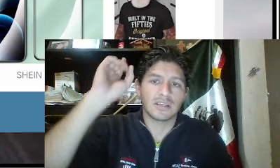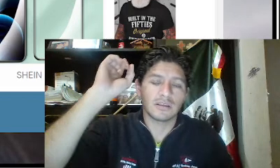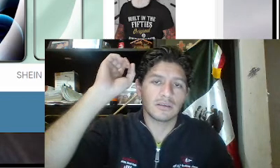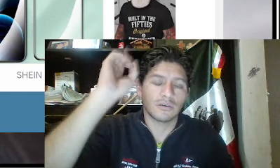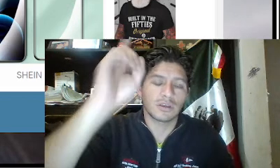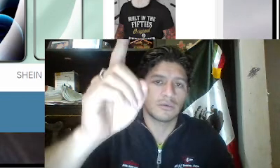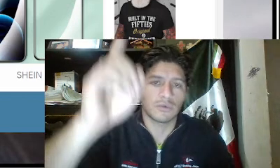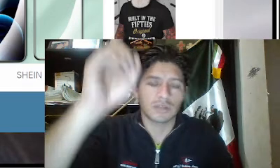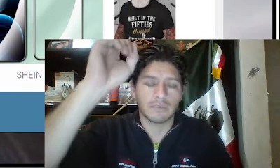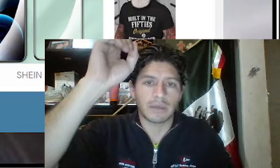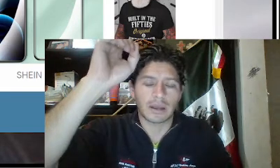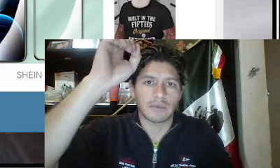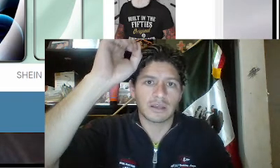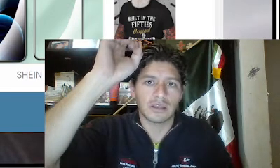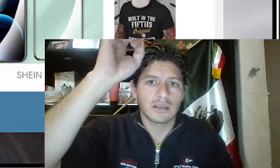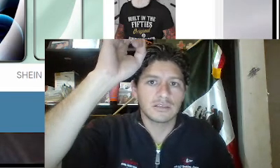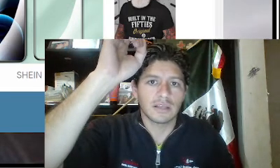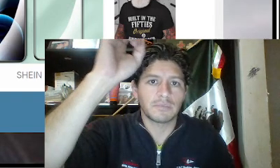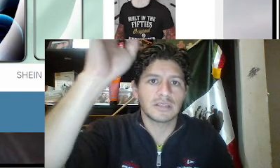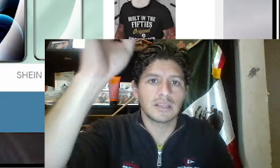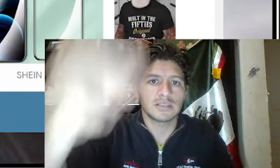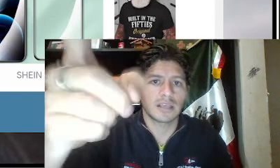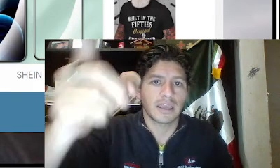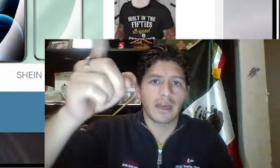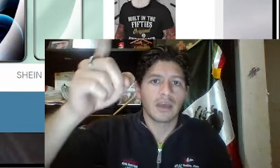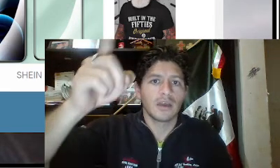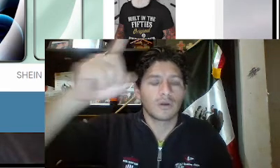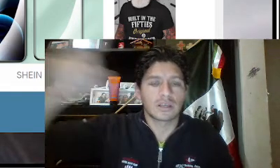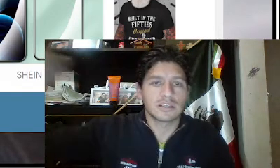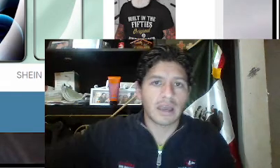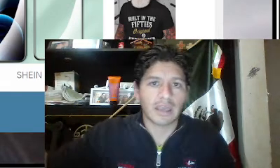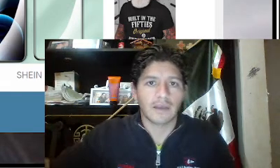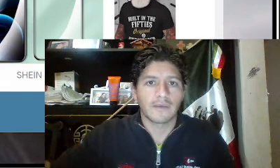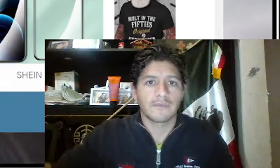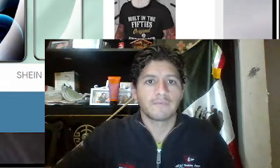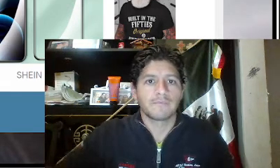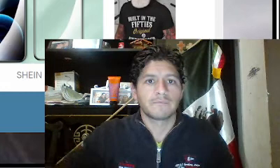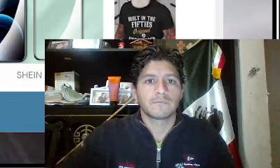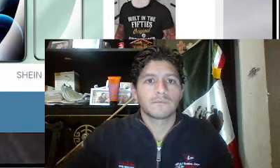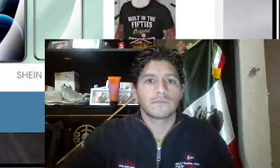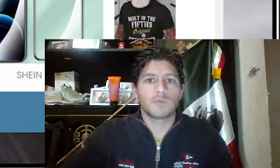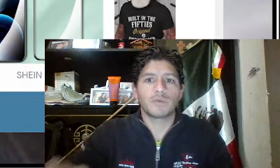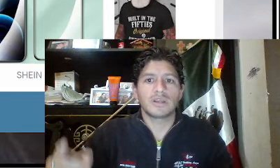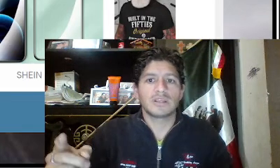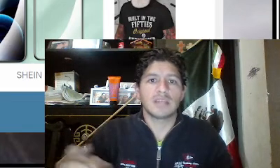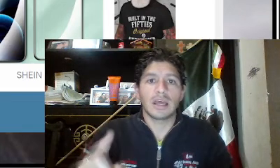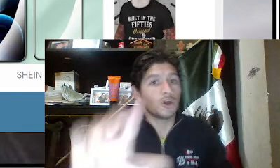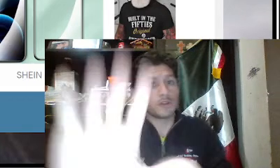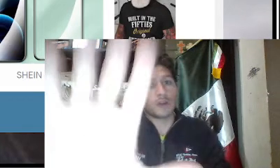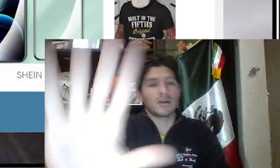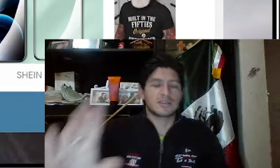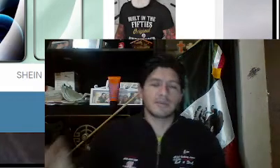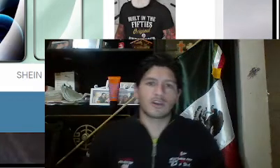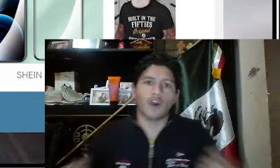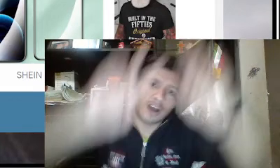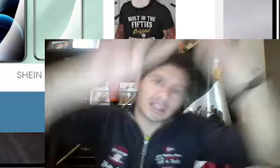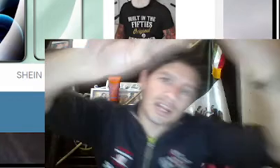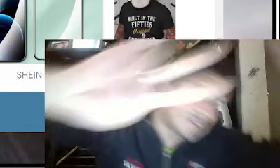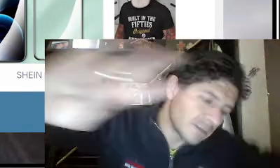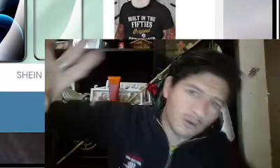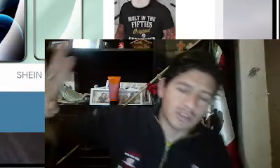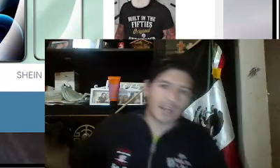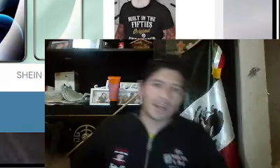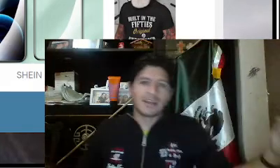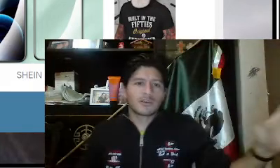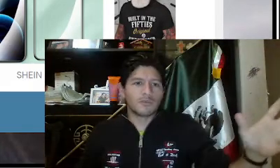mano y decir, yo quiero votar para ver si el presidente se queda o que se vaya. No pueden decir, no, así bien, córtale